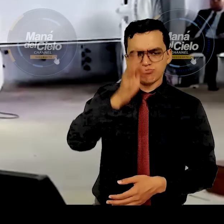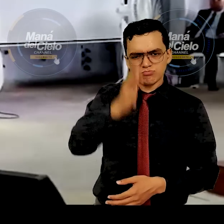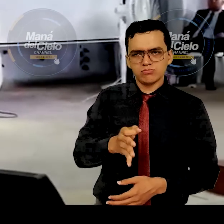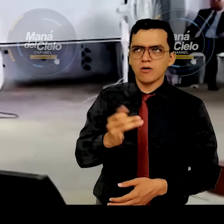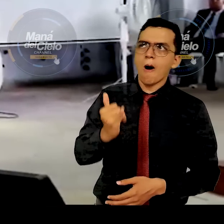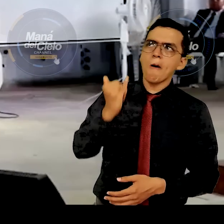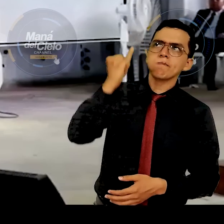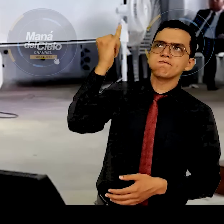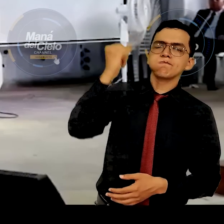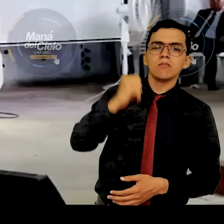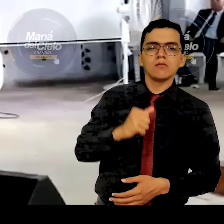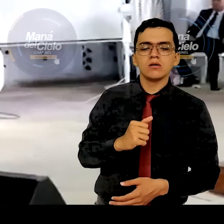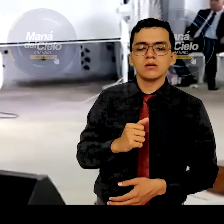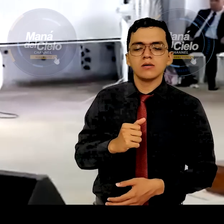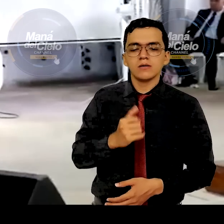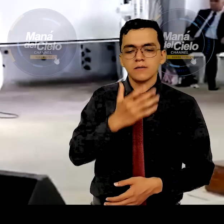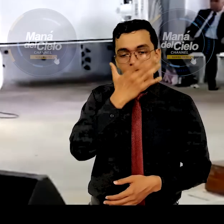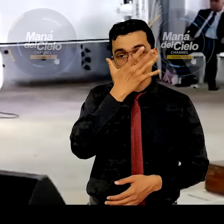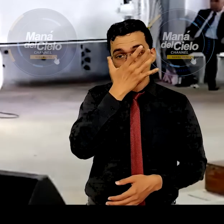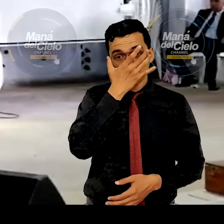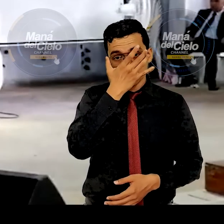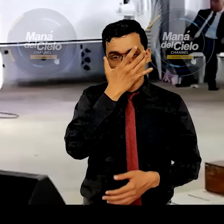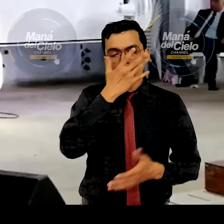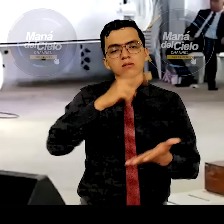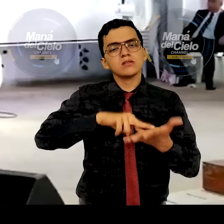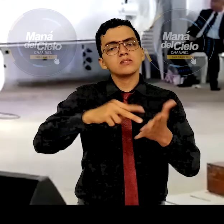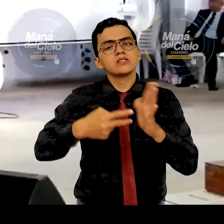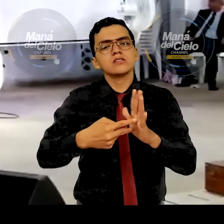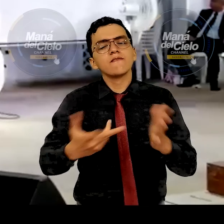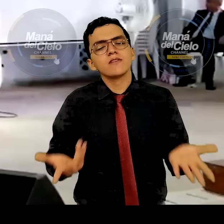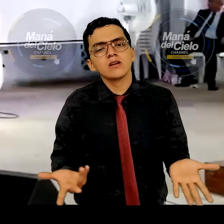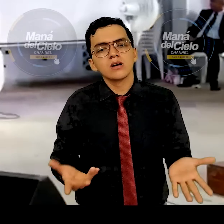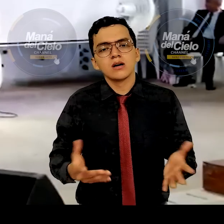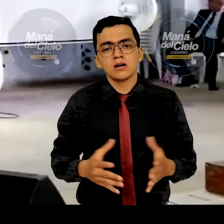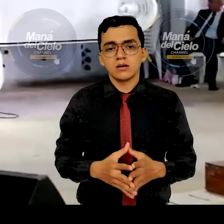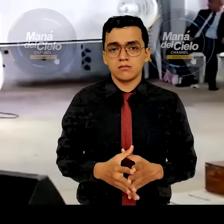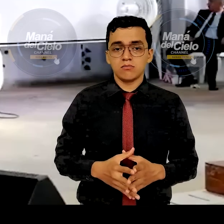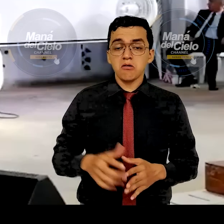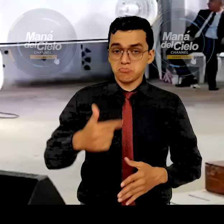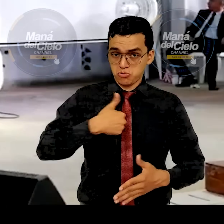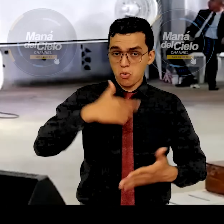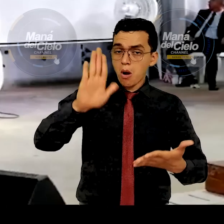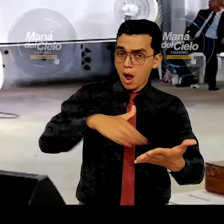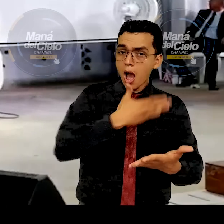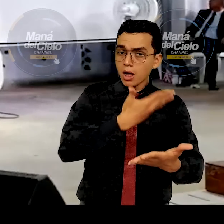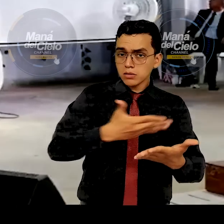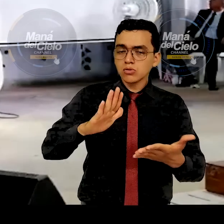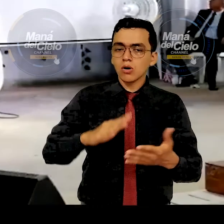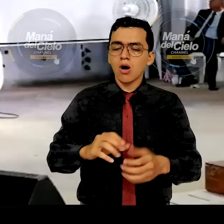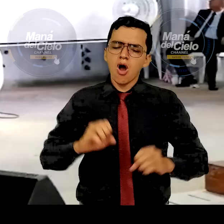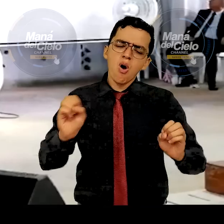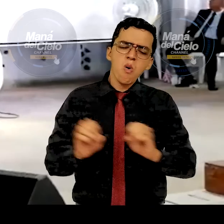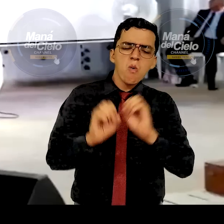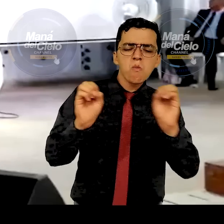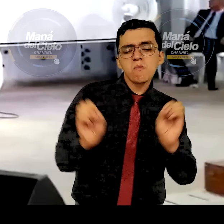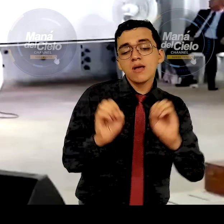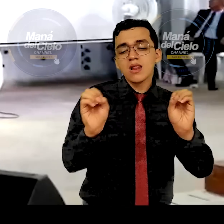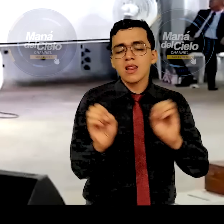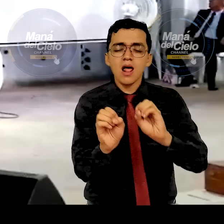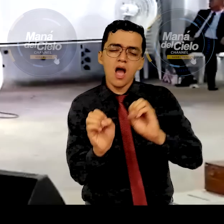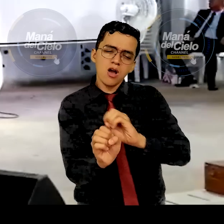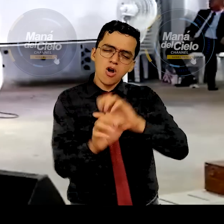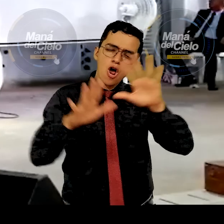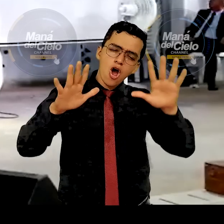gritas ahí, y yo a veces lo canto: fue un milagro que al astro